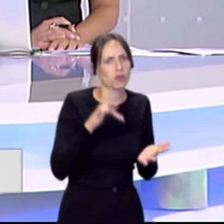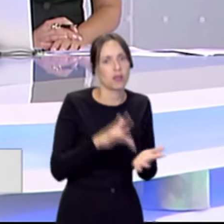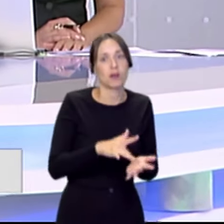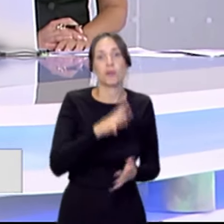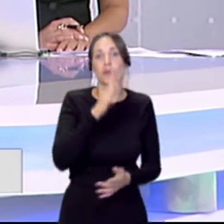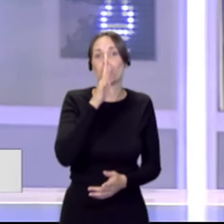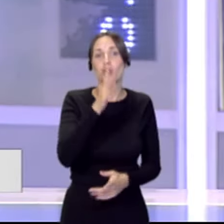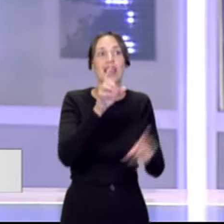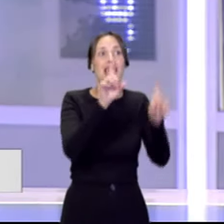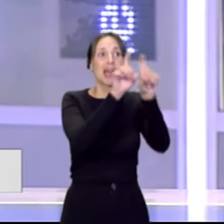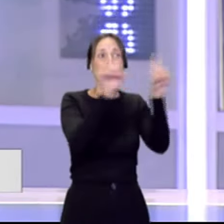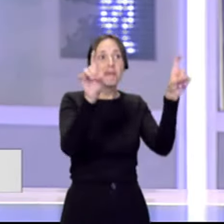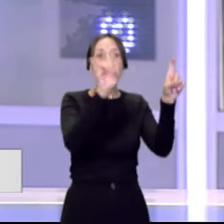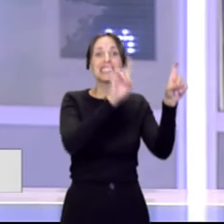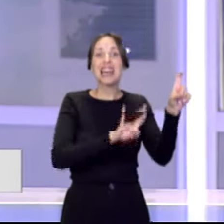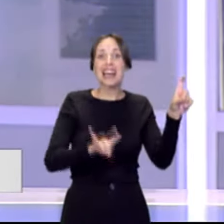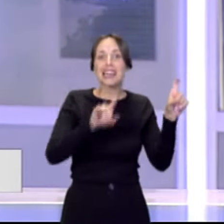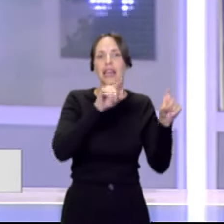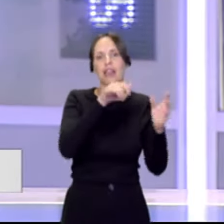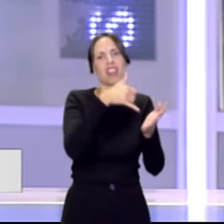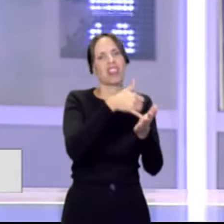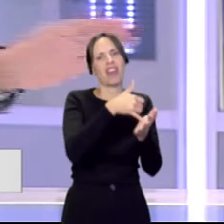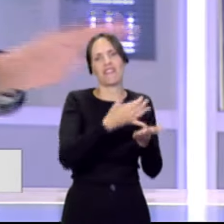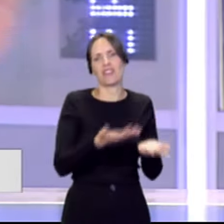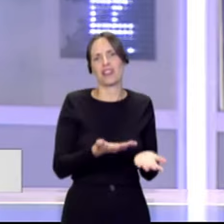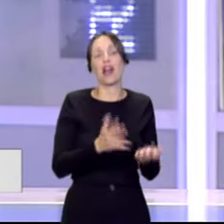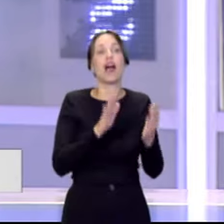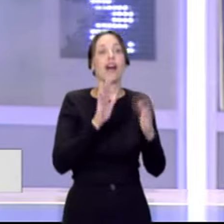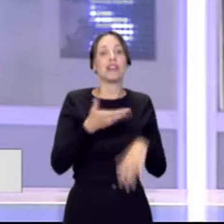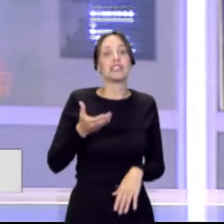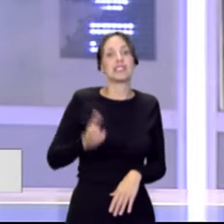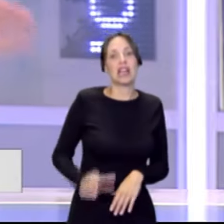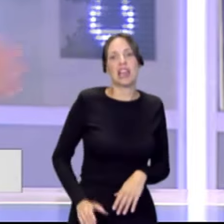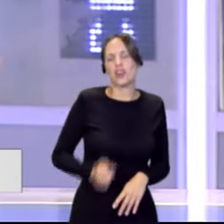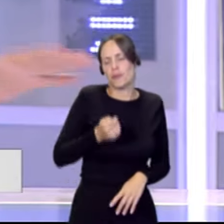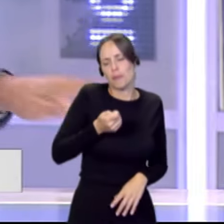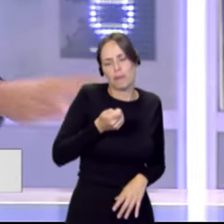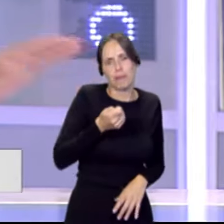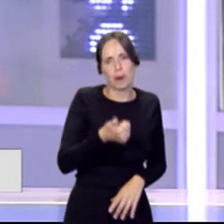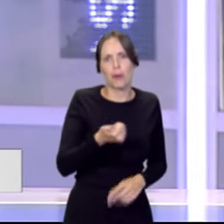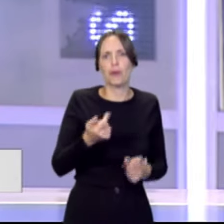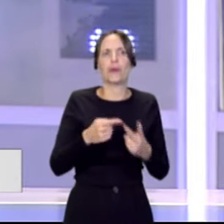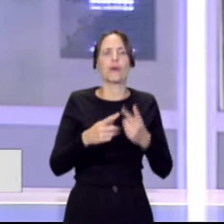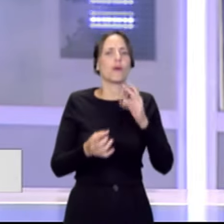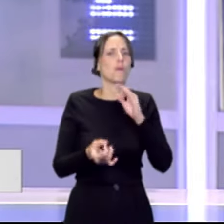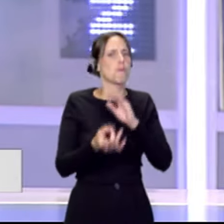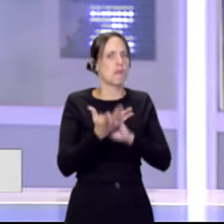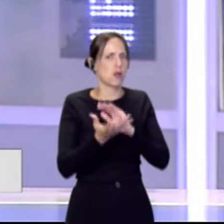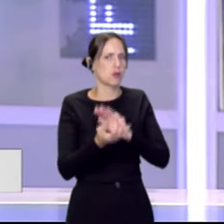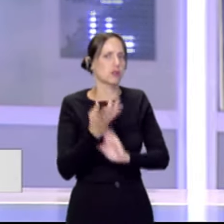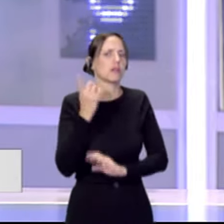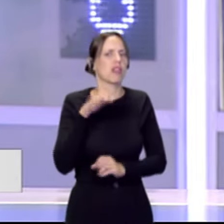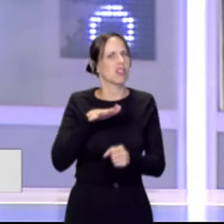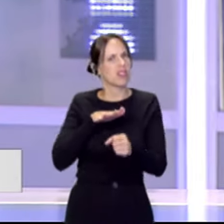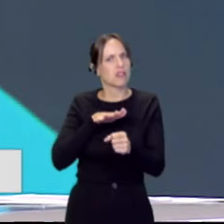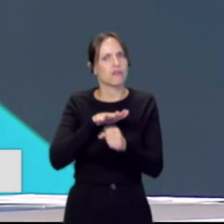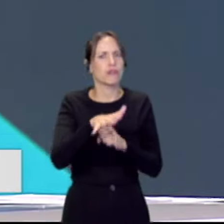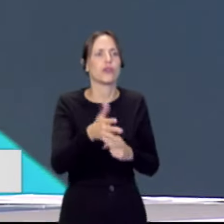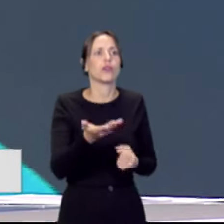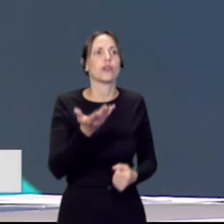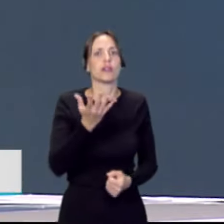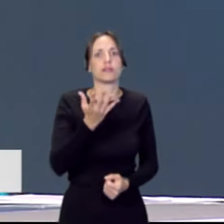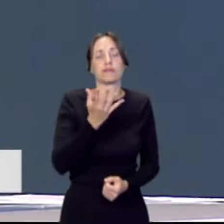debilidad de la empresa canaria. Y esto explica luego los salarios bajos. La productividad también es uno de los factores en los que puede influir, que también tenemos, de